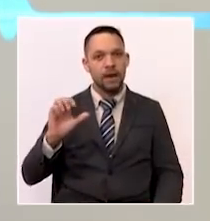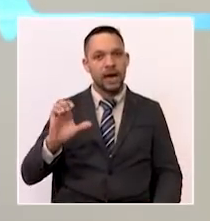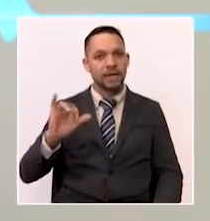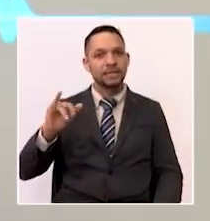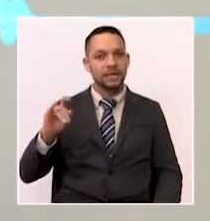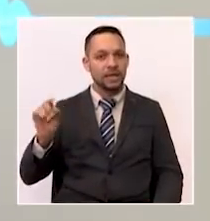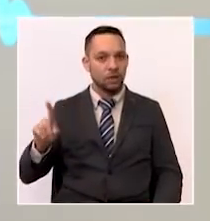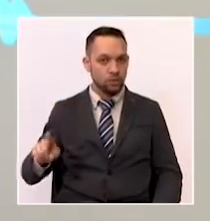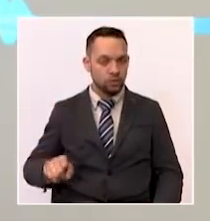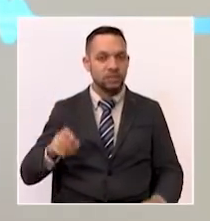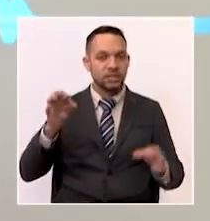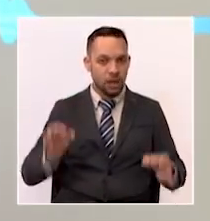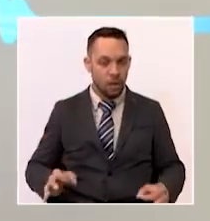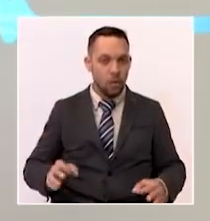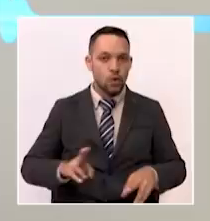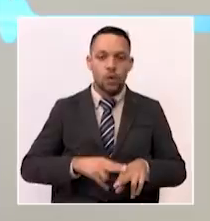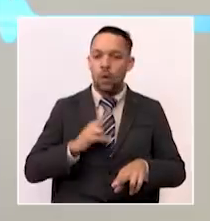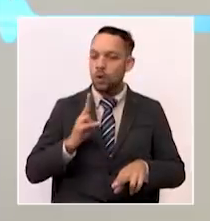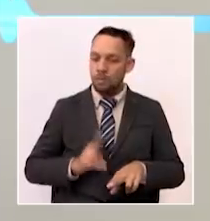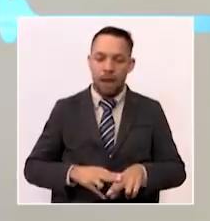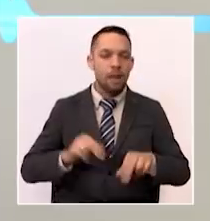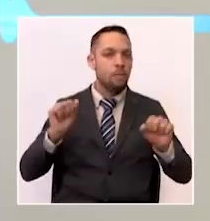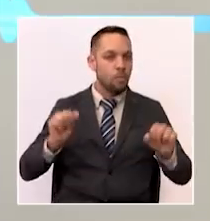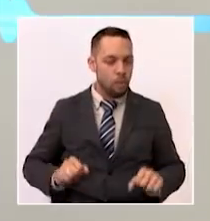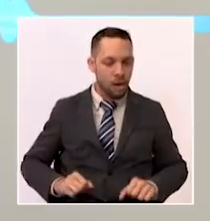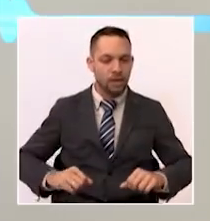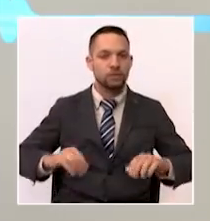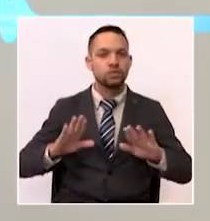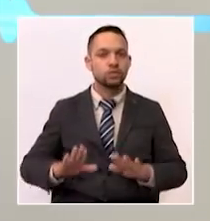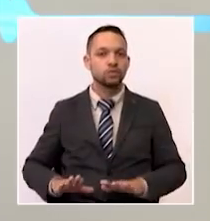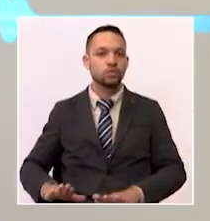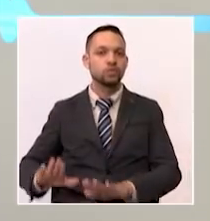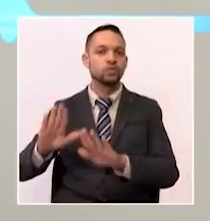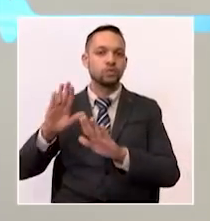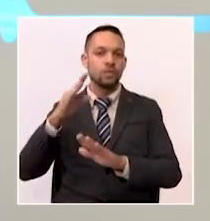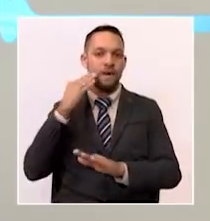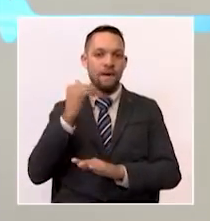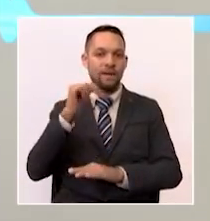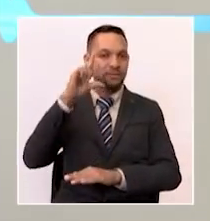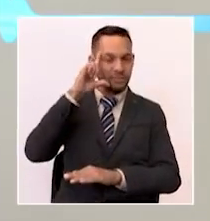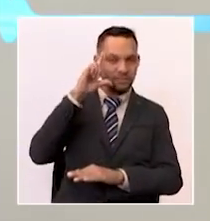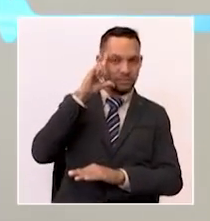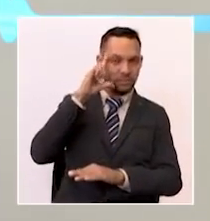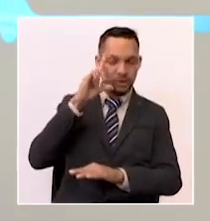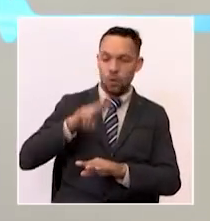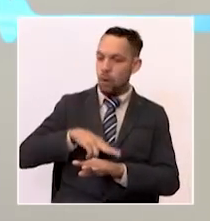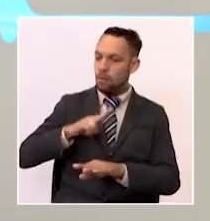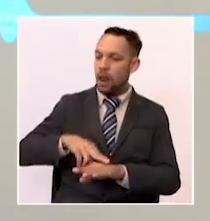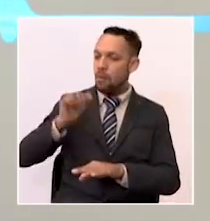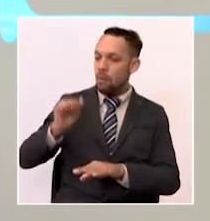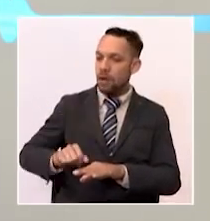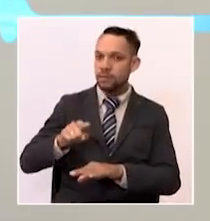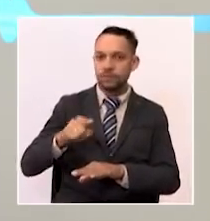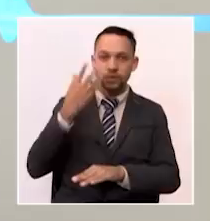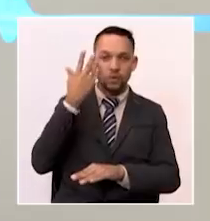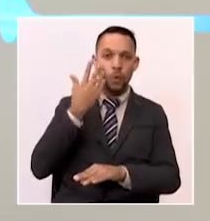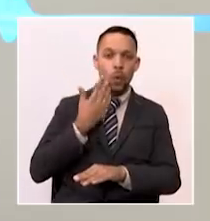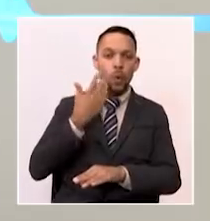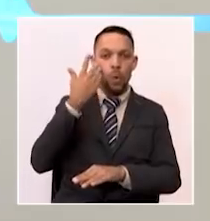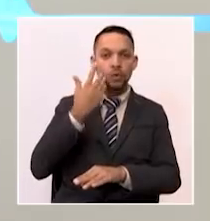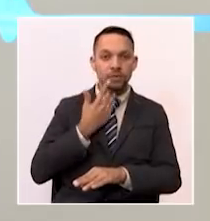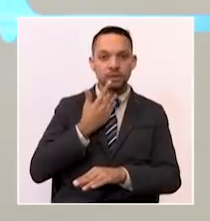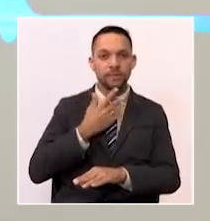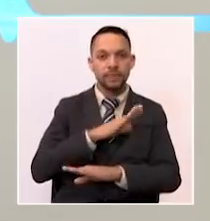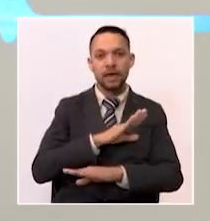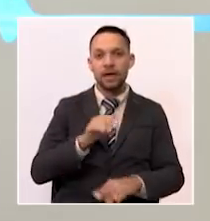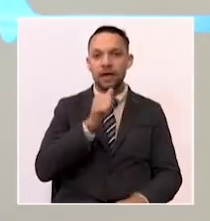protegen de todas esas las normales que existen en la vagina. Para lograr esto, todos los días el baño debe ser únicamente